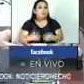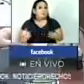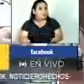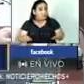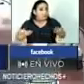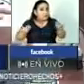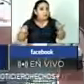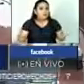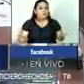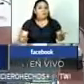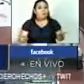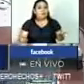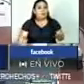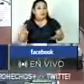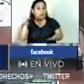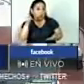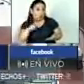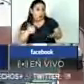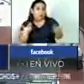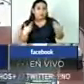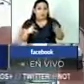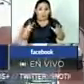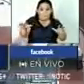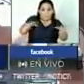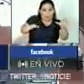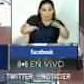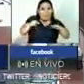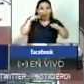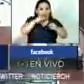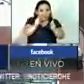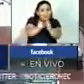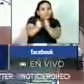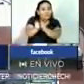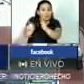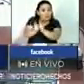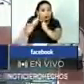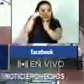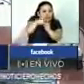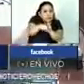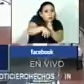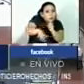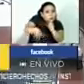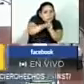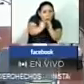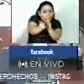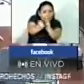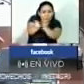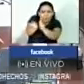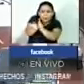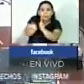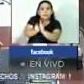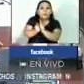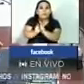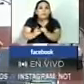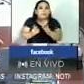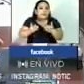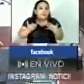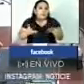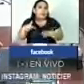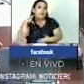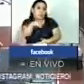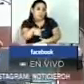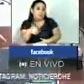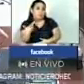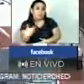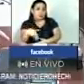en que ahora ya el contagio es comunitario, es local. Prácticamente tenemos